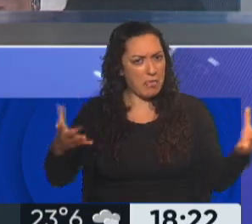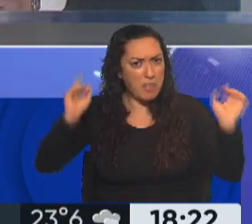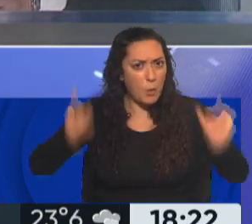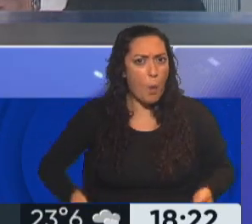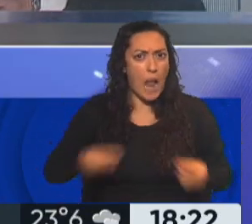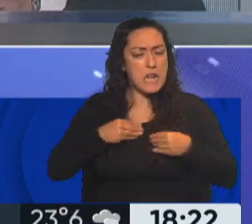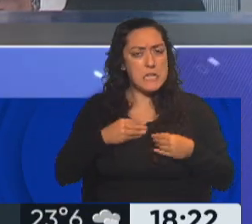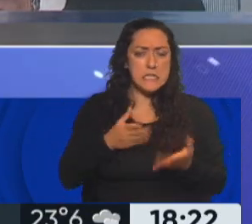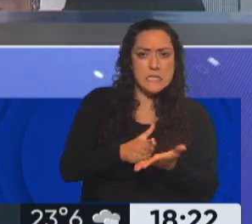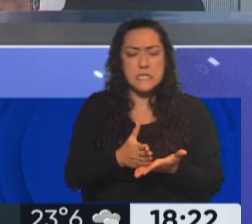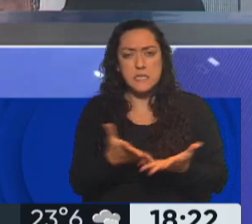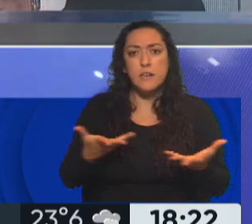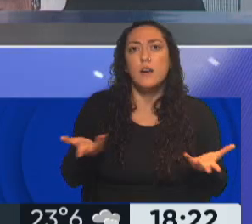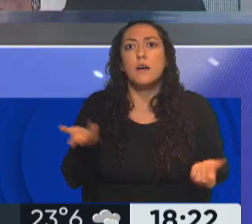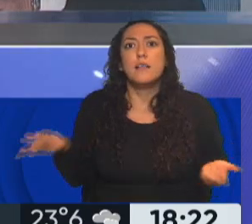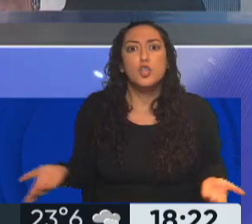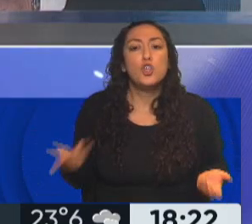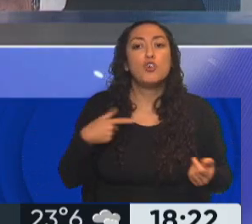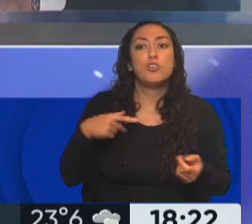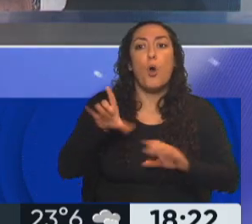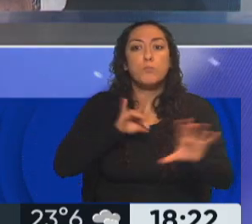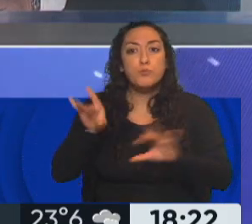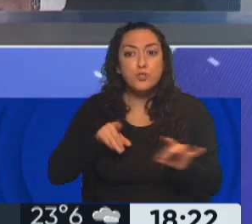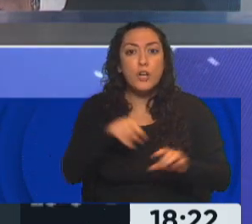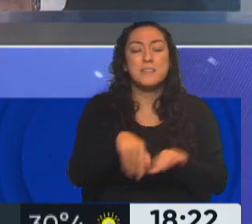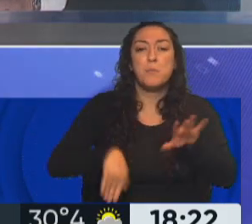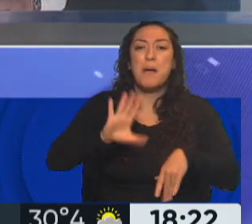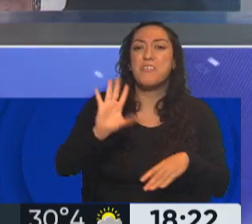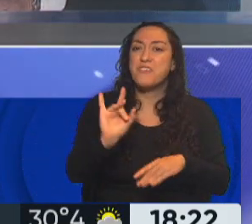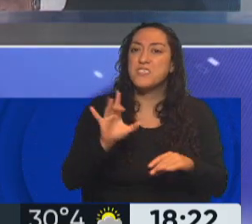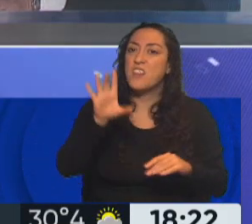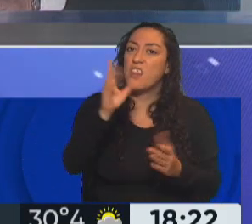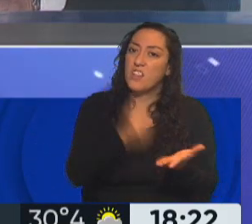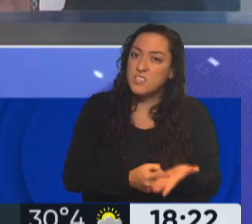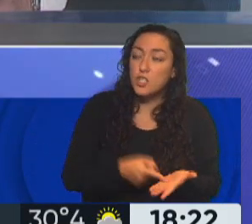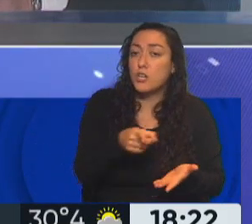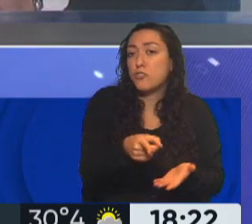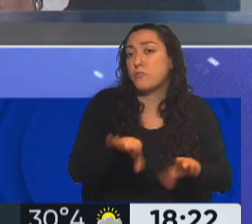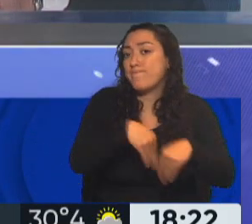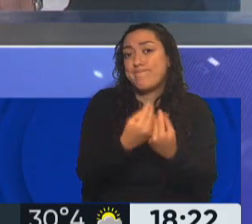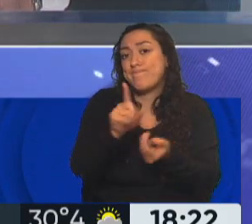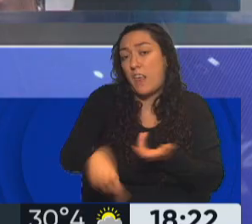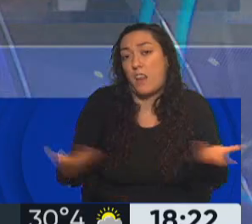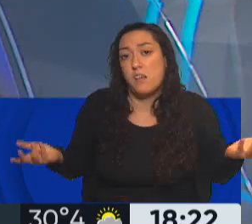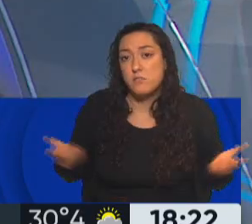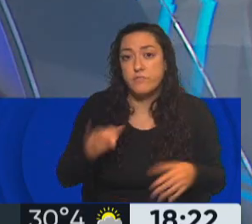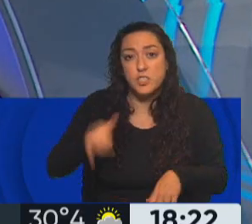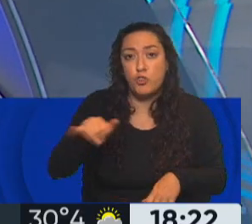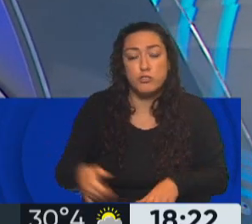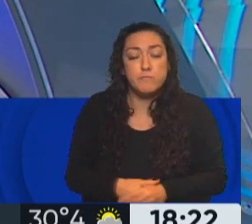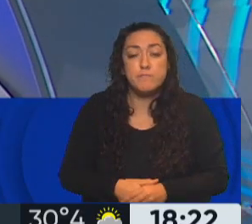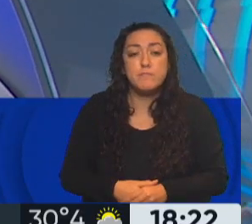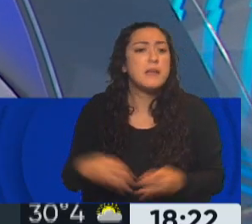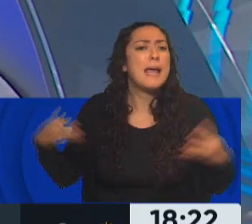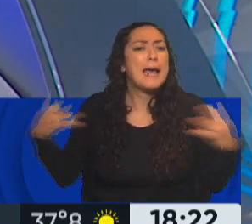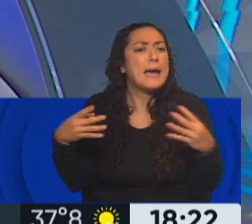que tuvo otras alternativas y yo creo que eligió la más difícil. Y aquí va a haber un precio que pagar. Alberto, decías, ¿no? ¿Por qué la